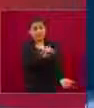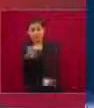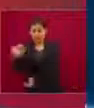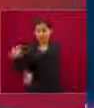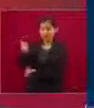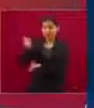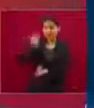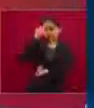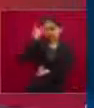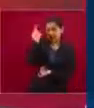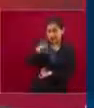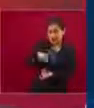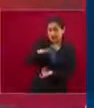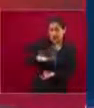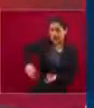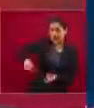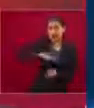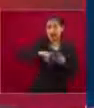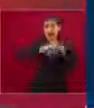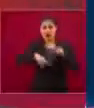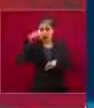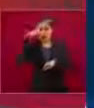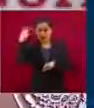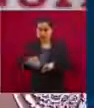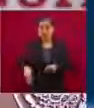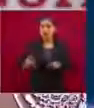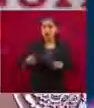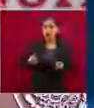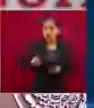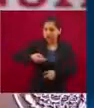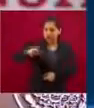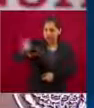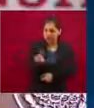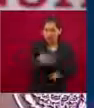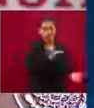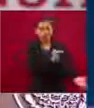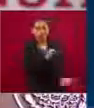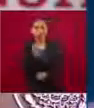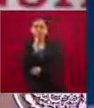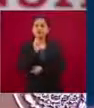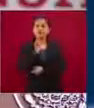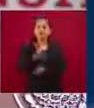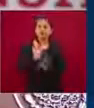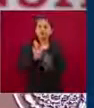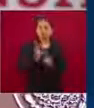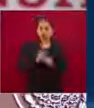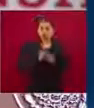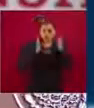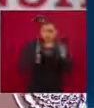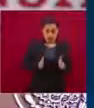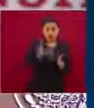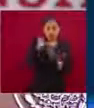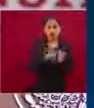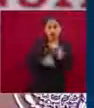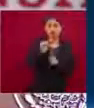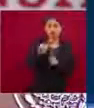delincuencia organizada para la defraudación fiscal vía las facturas, ¿no? Entonces, pues es un proceso, pero lo importante es que creo que las autoridades mandan el